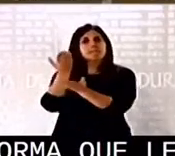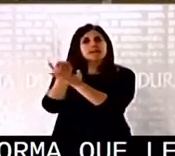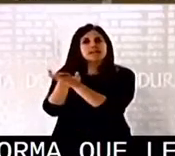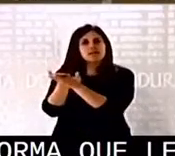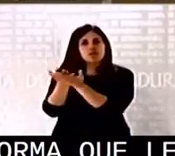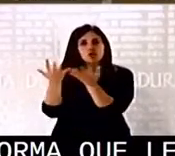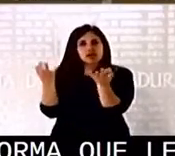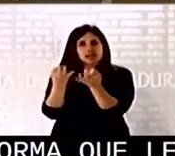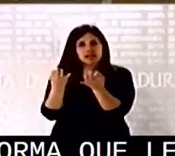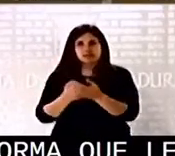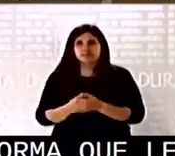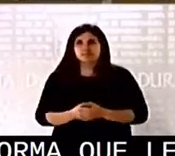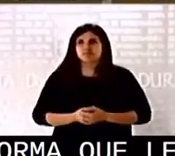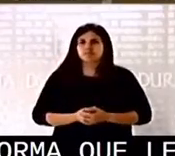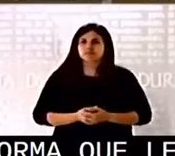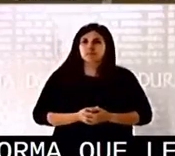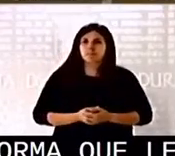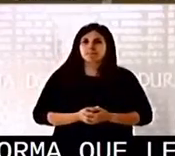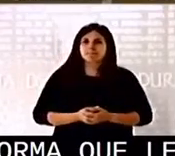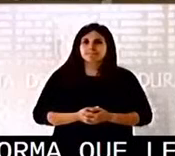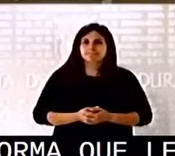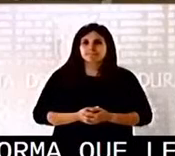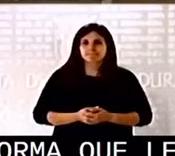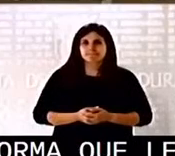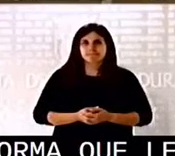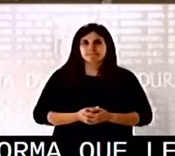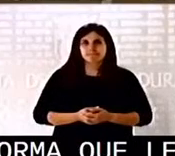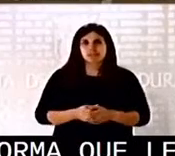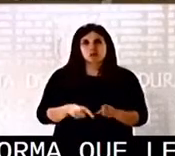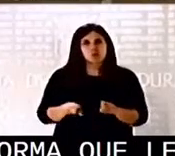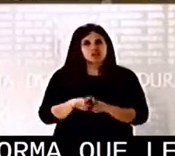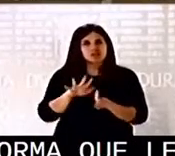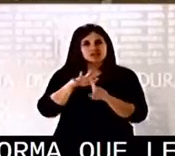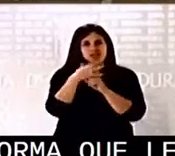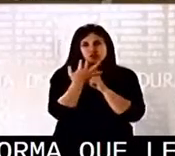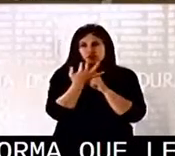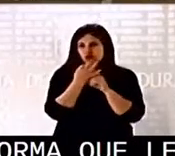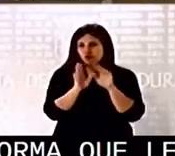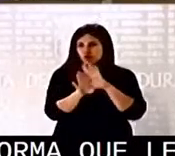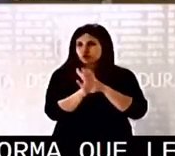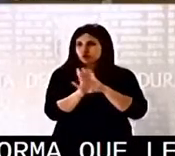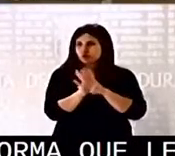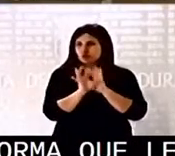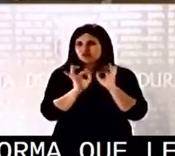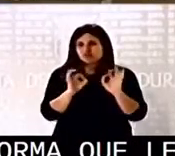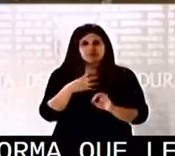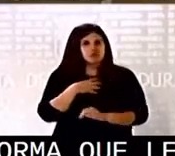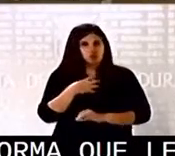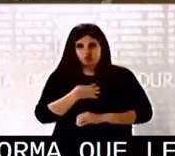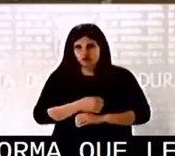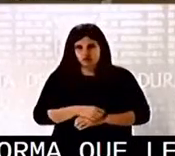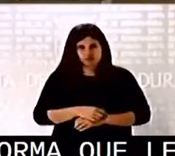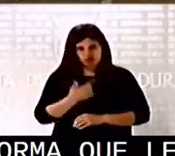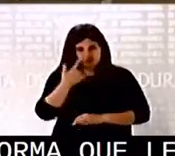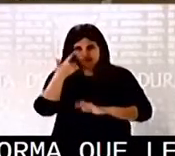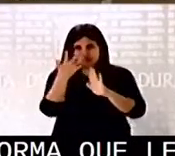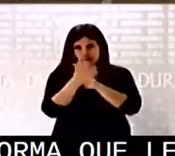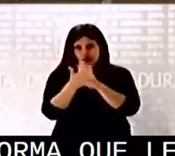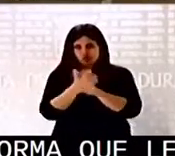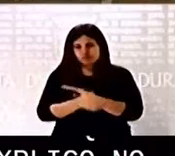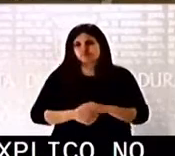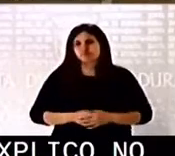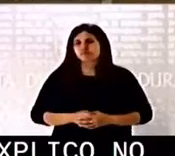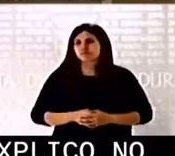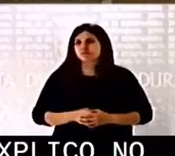que esto no puede seguir así. Me explico. No podemos